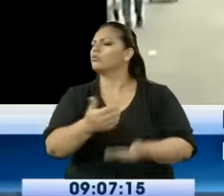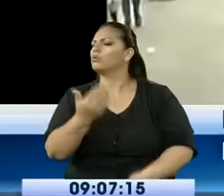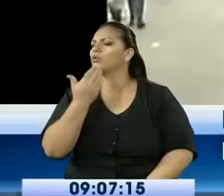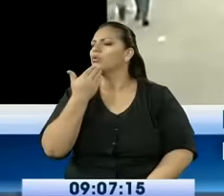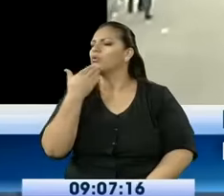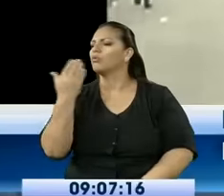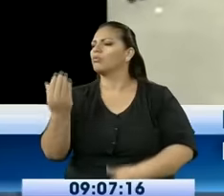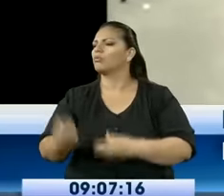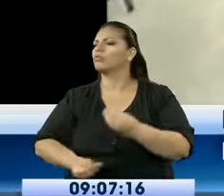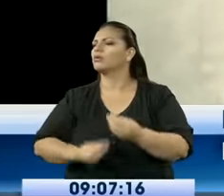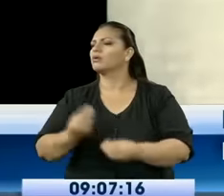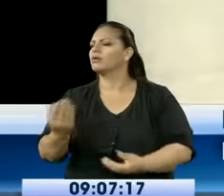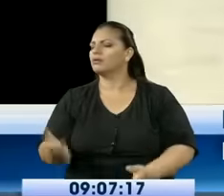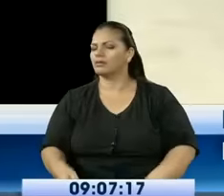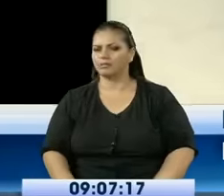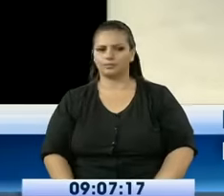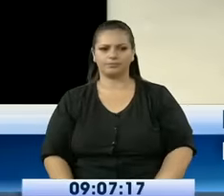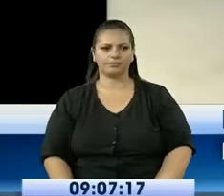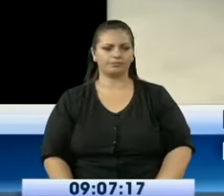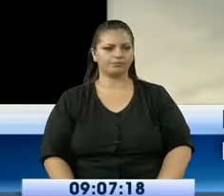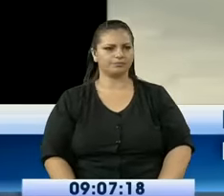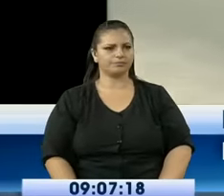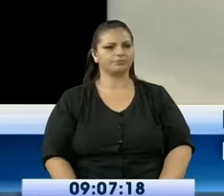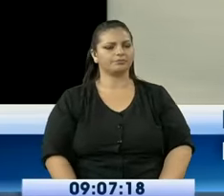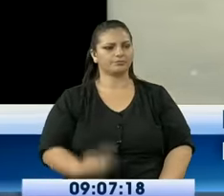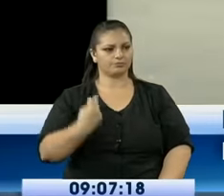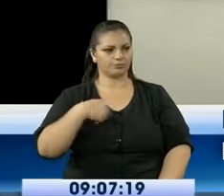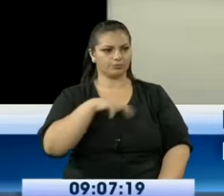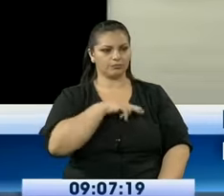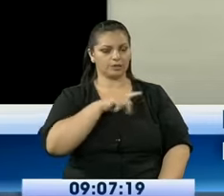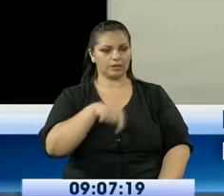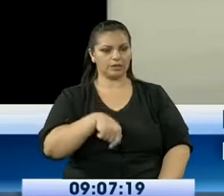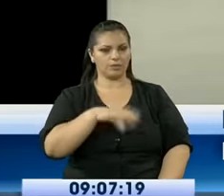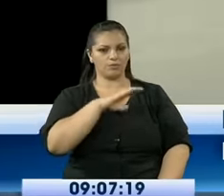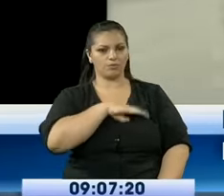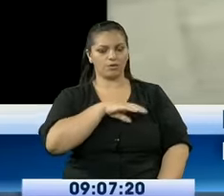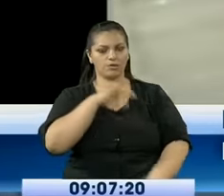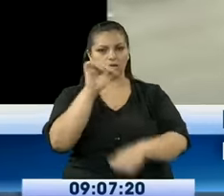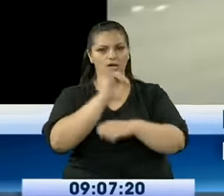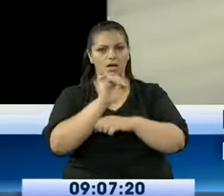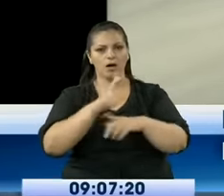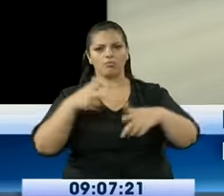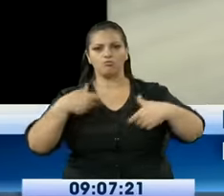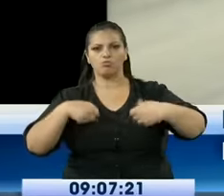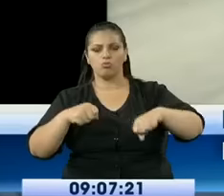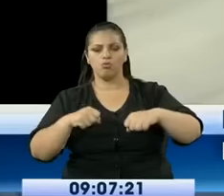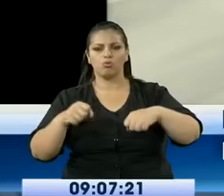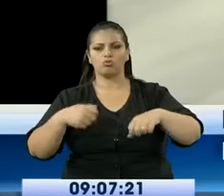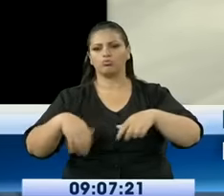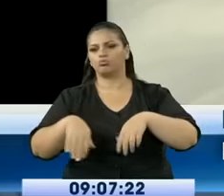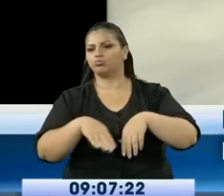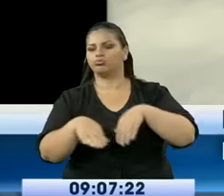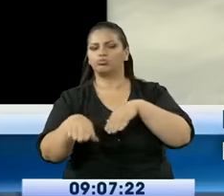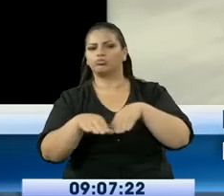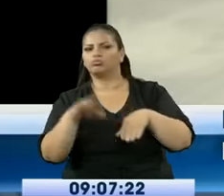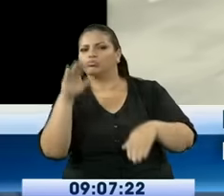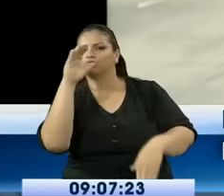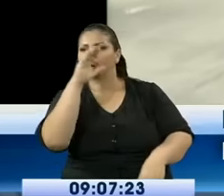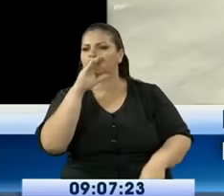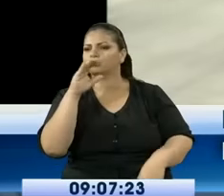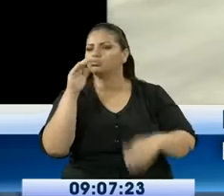tinieblas. Bueno, nosotros tenemos el patrullaje constante. Tenemos las motocicletas ahí, la disposición